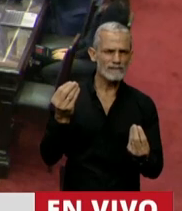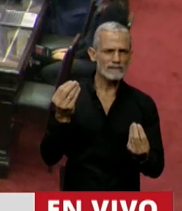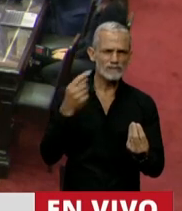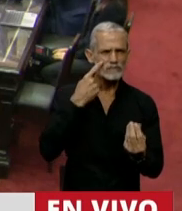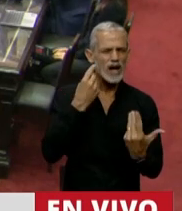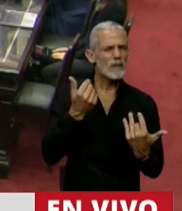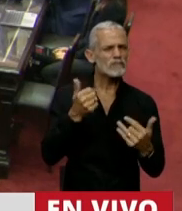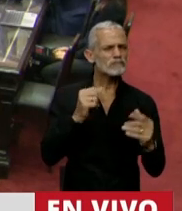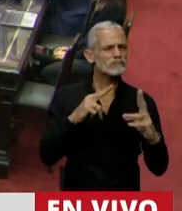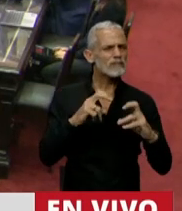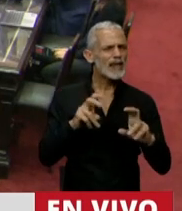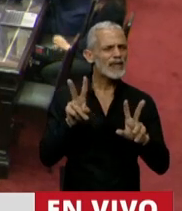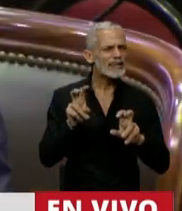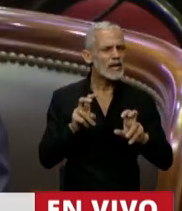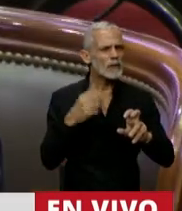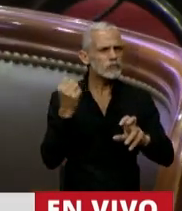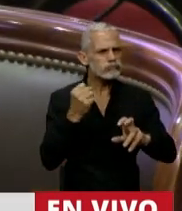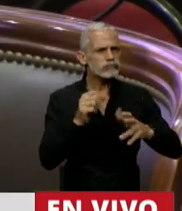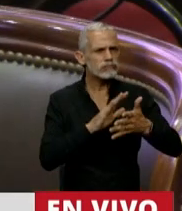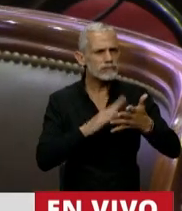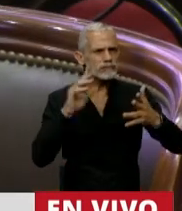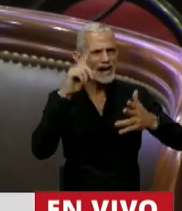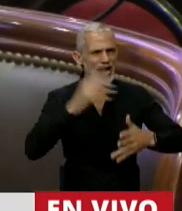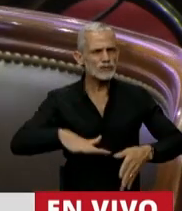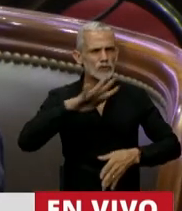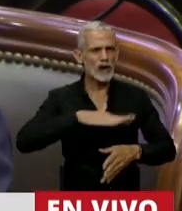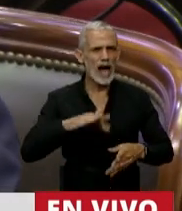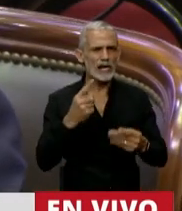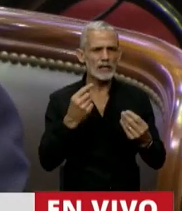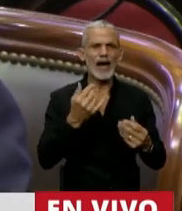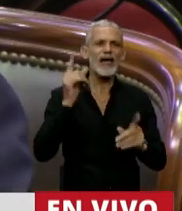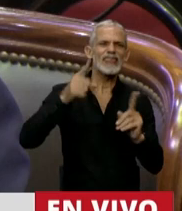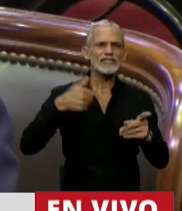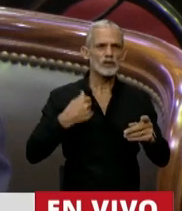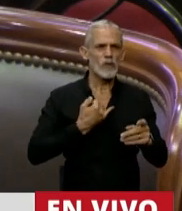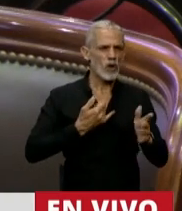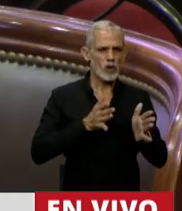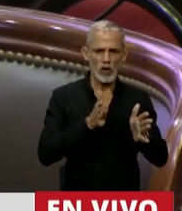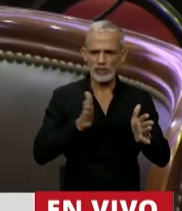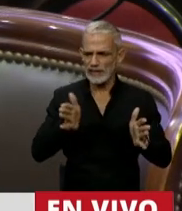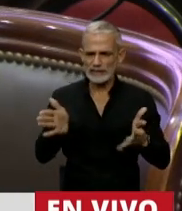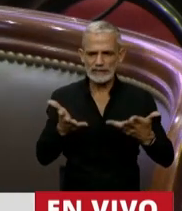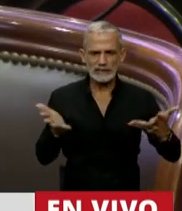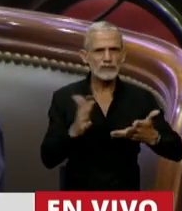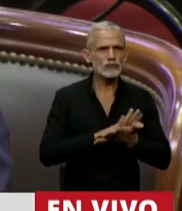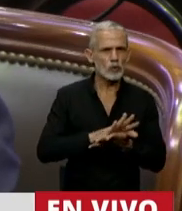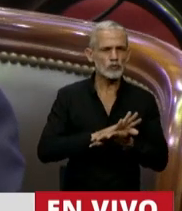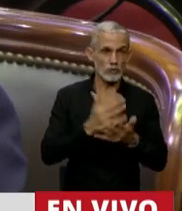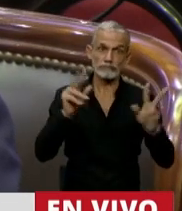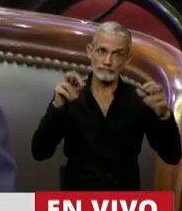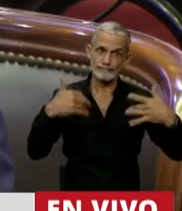nacionales y tomar el rumbo correcto uno de los grandes temas nacionales